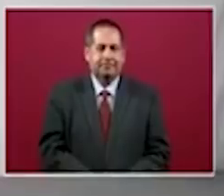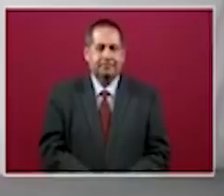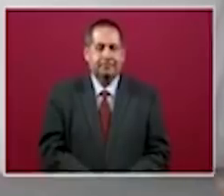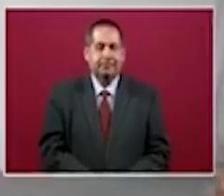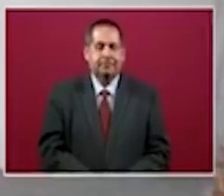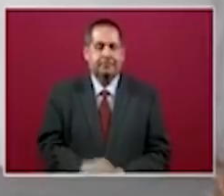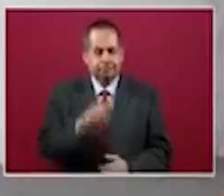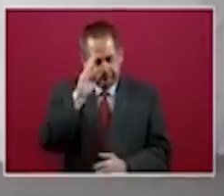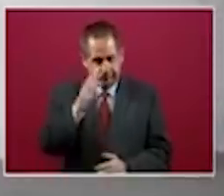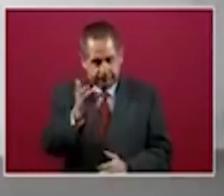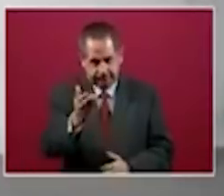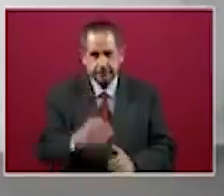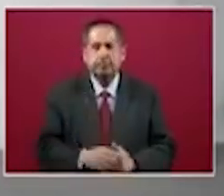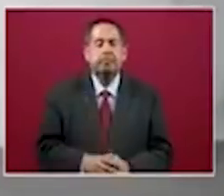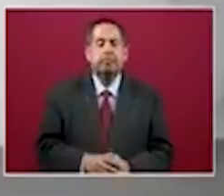Señor, ya